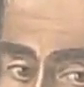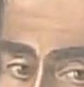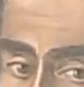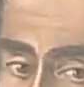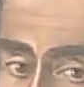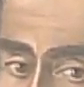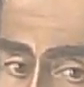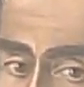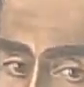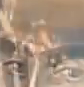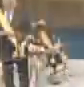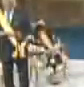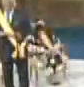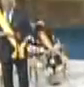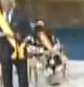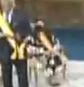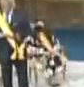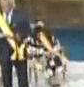His Excellency